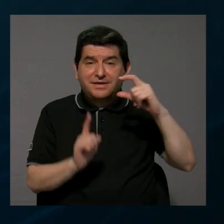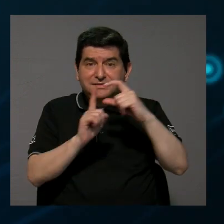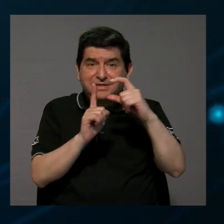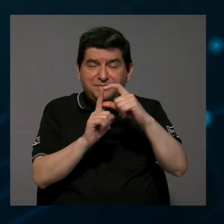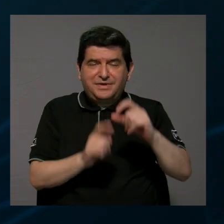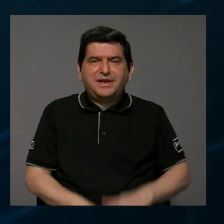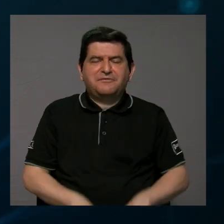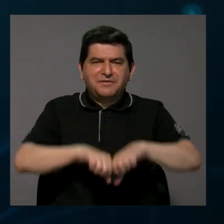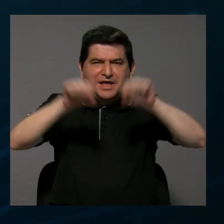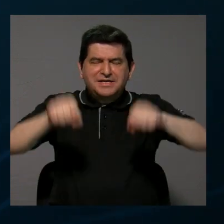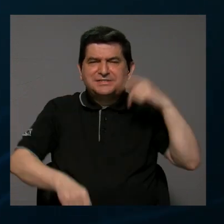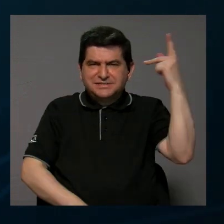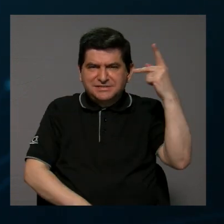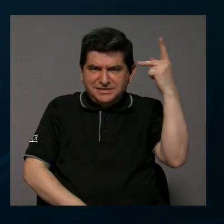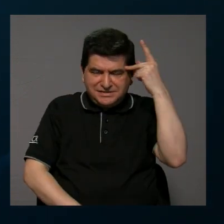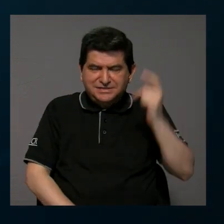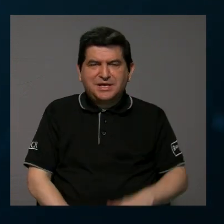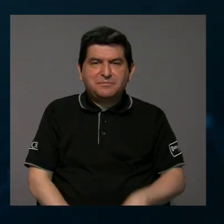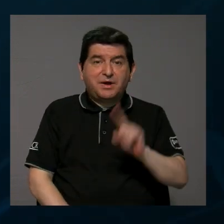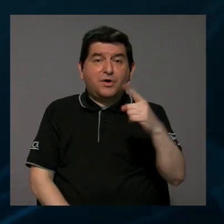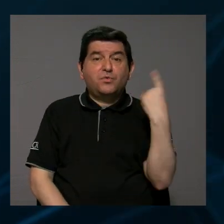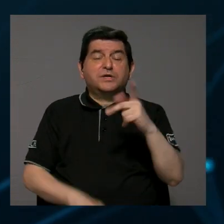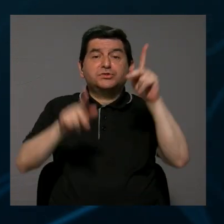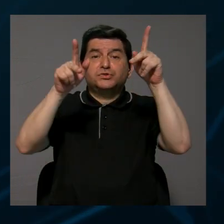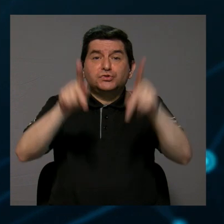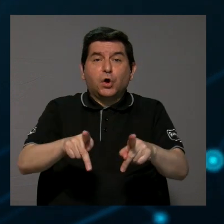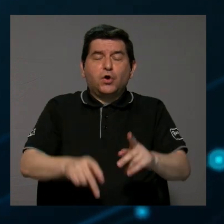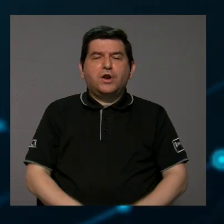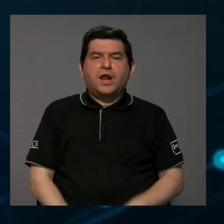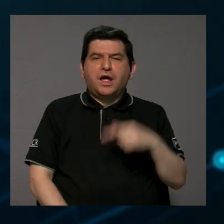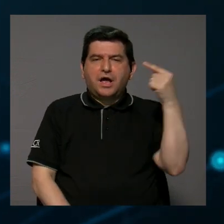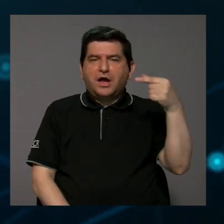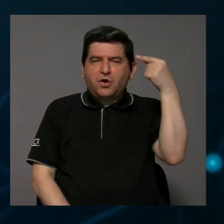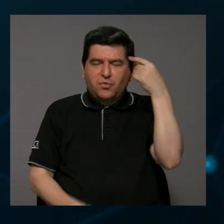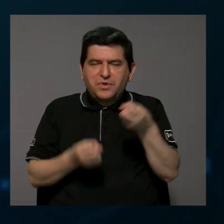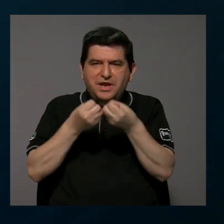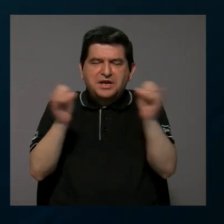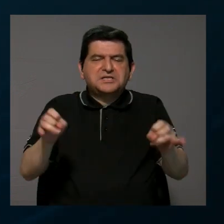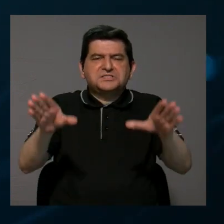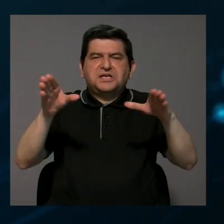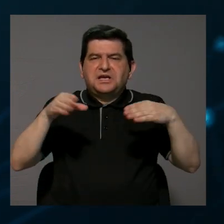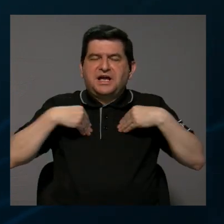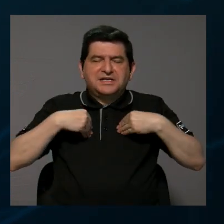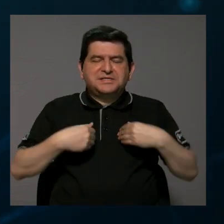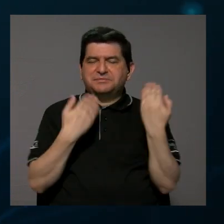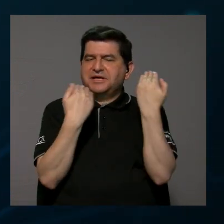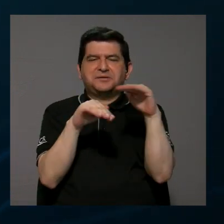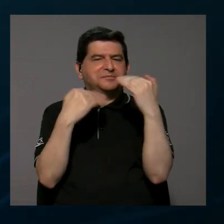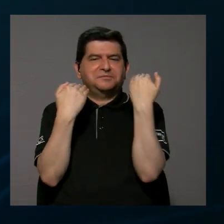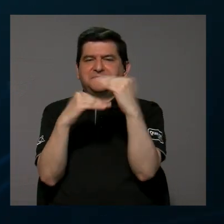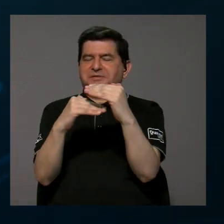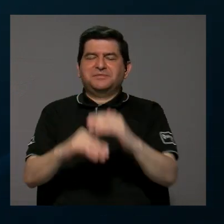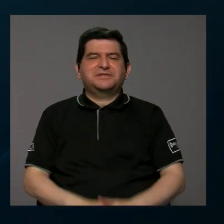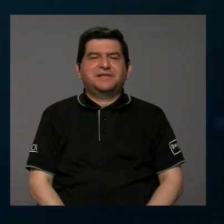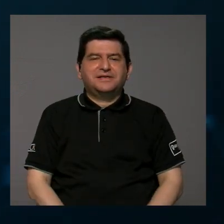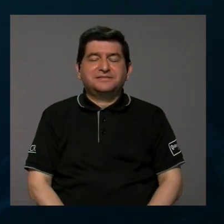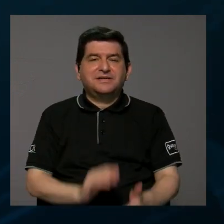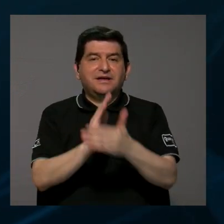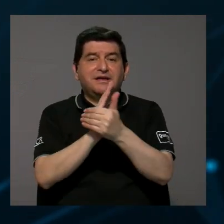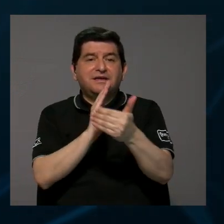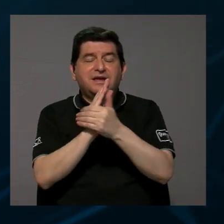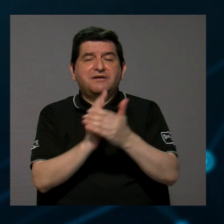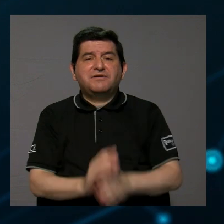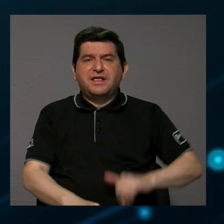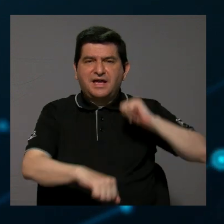Autocracia es el régimen político en el que una sola persona gobierna sin someterse a ningún tipo de limitación y con la facultad